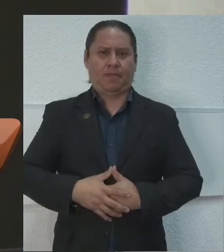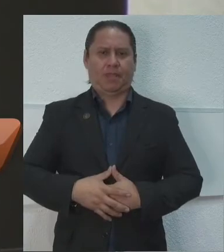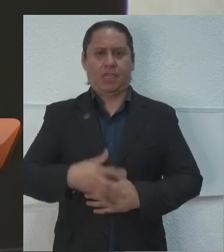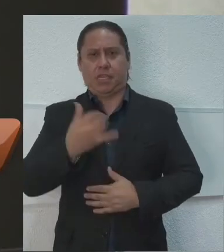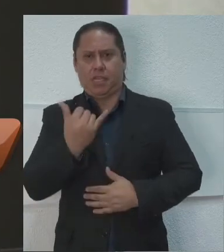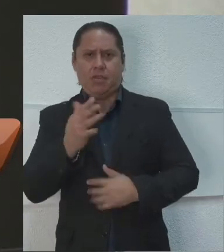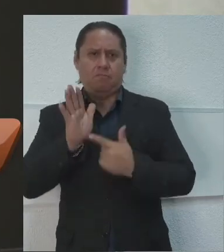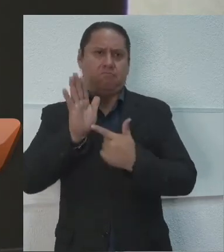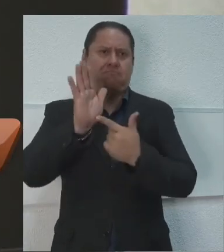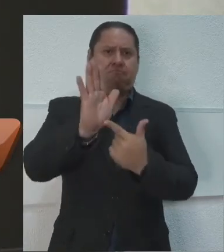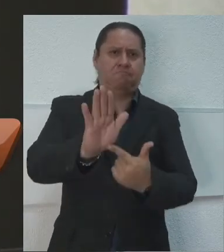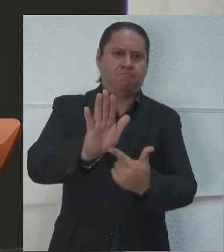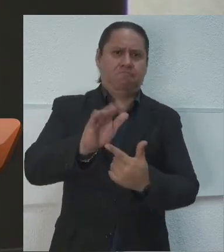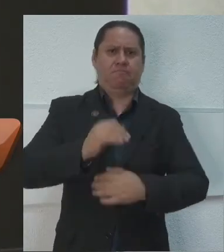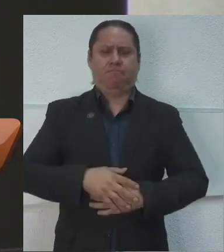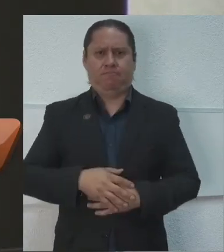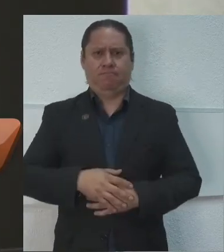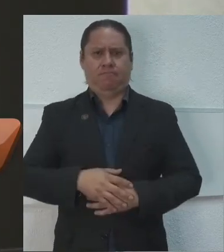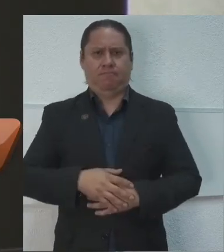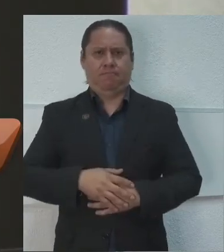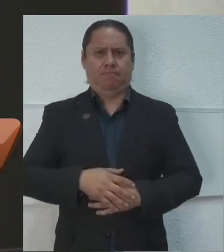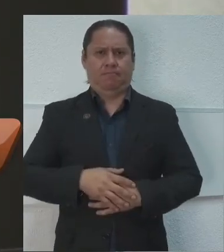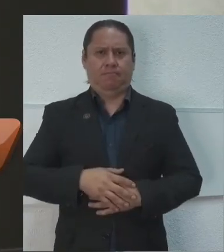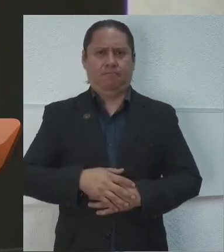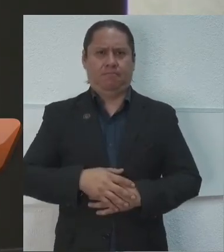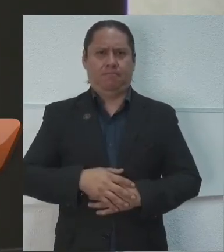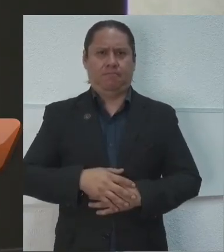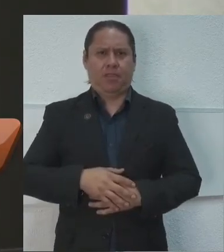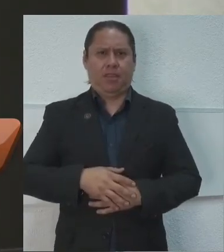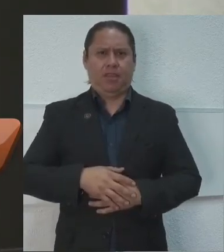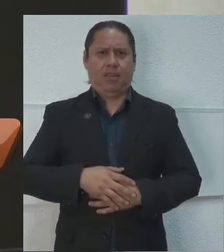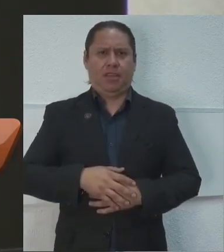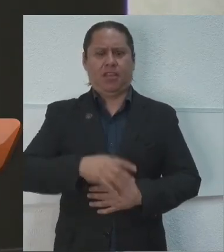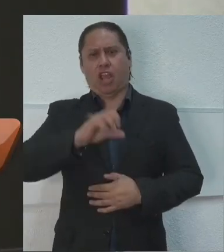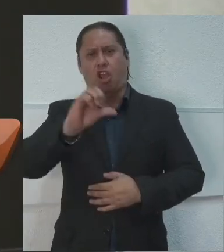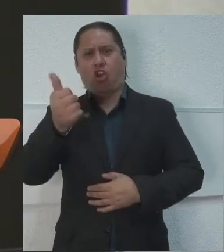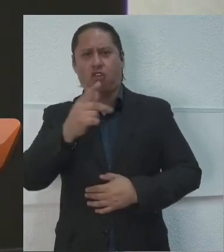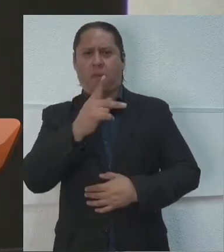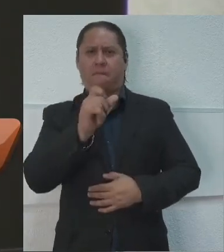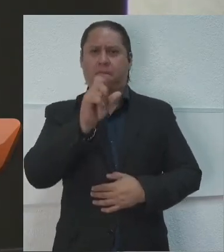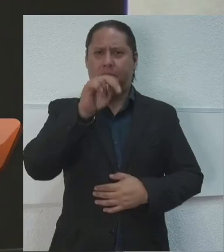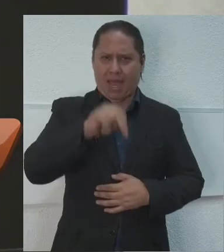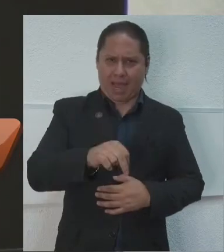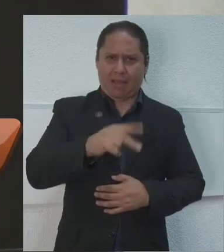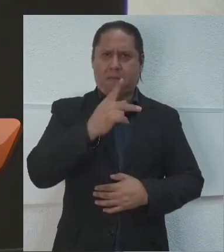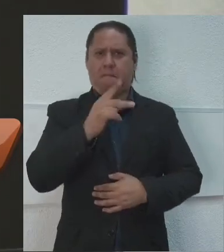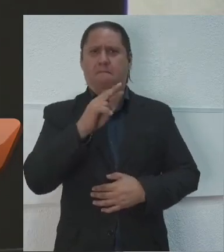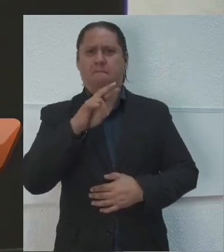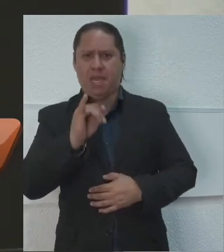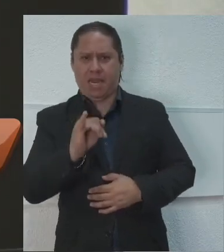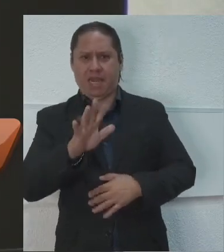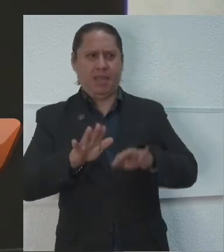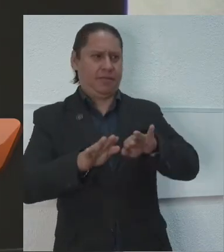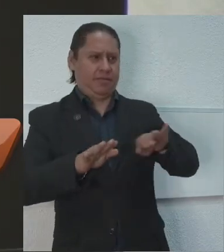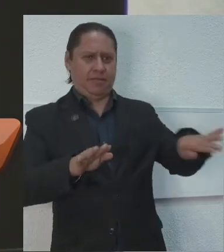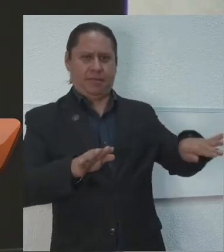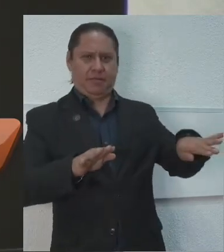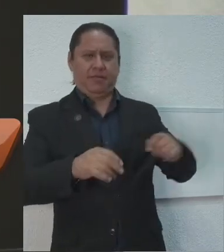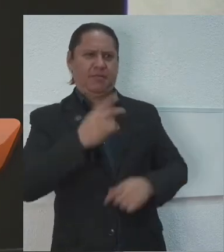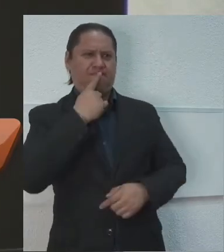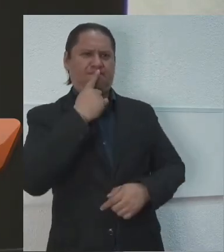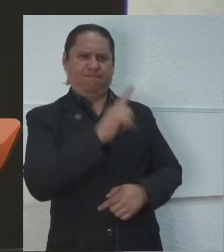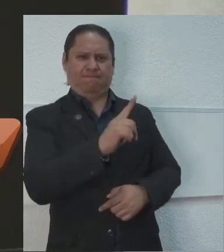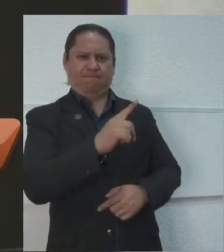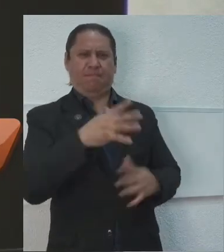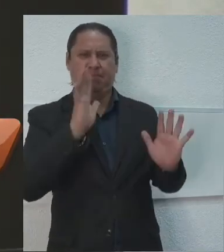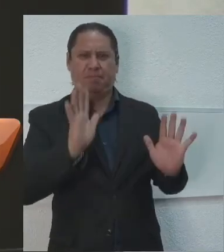proponer. Se queja la oposición a la Cuarta Transformación de que en comisiones el